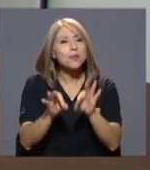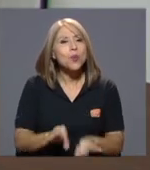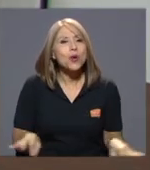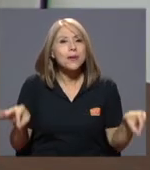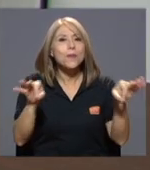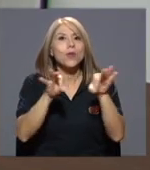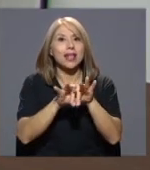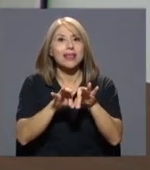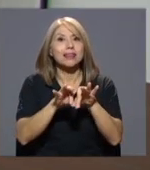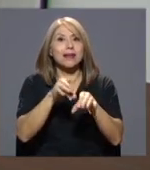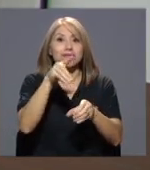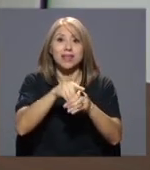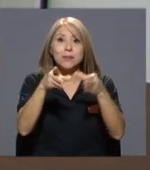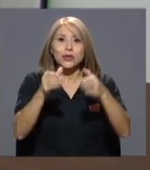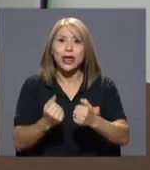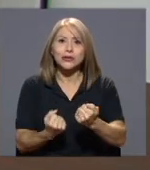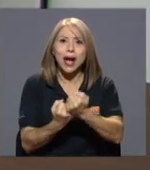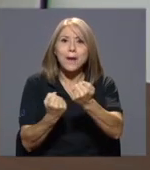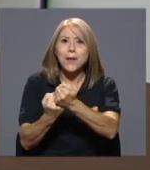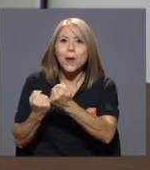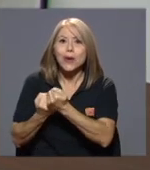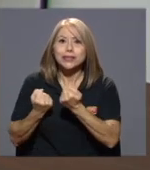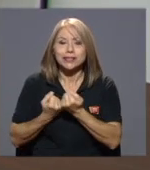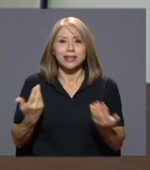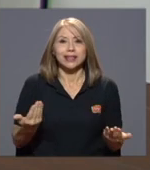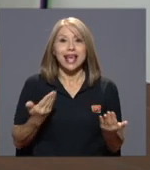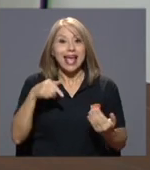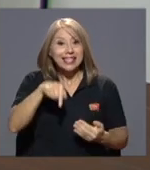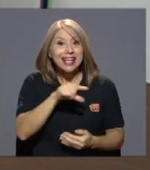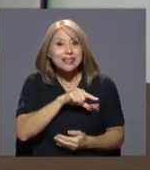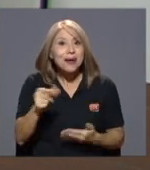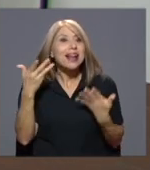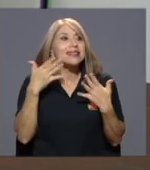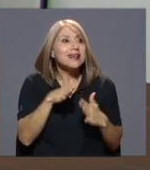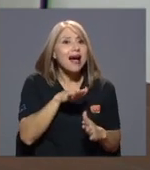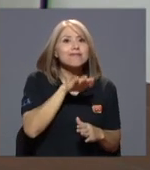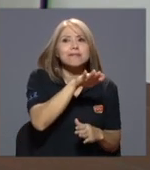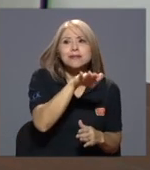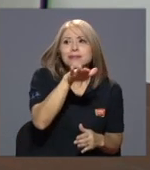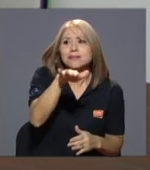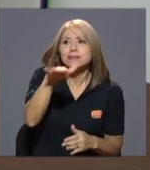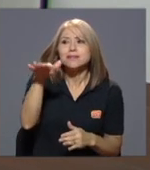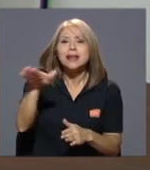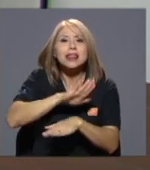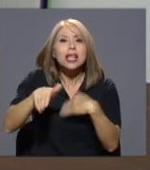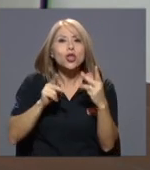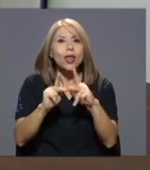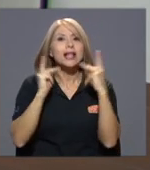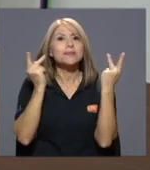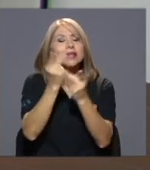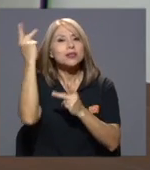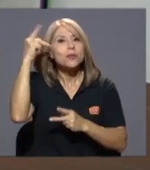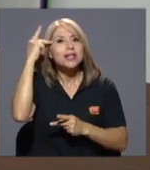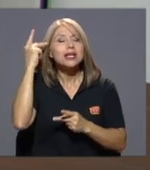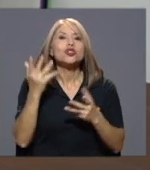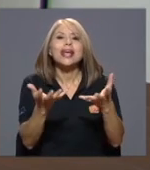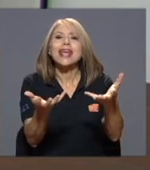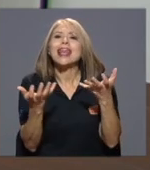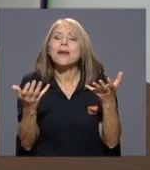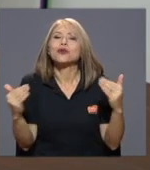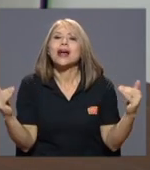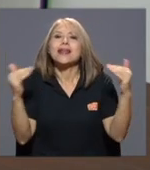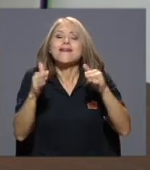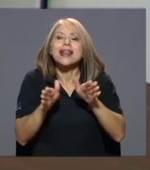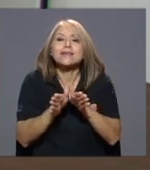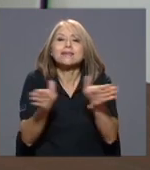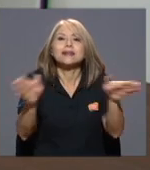el apoyo de los diputados. Ya esta semana empezamos a buscar a varios diputados de todas las fracciones, porque esto queremos que sea algo nacional. Que todas